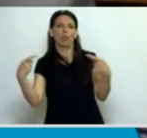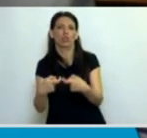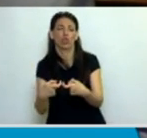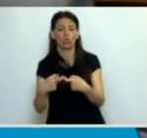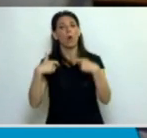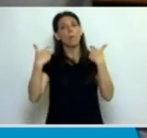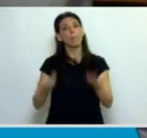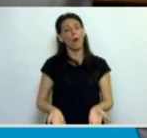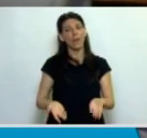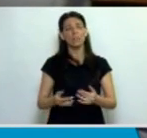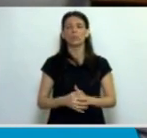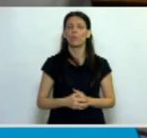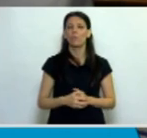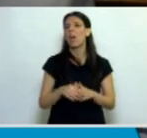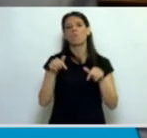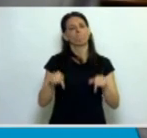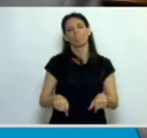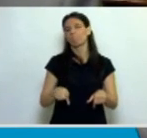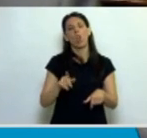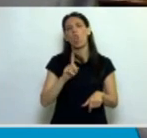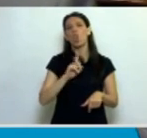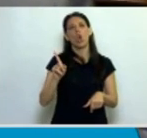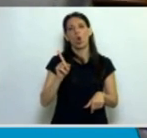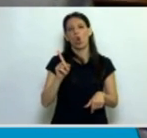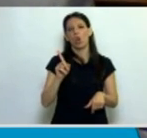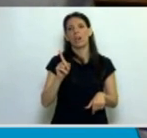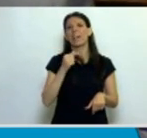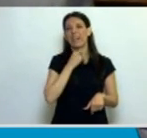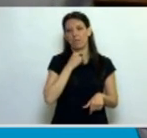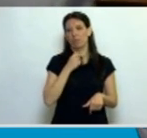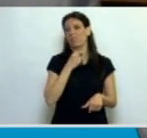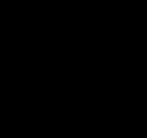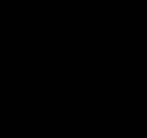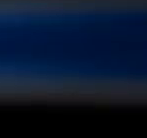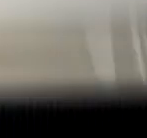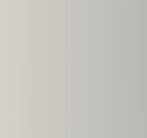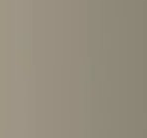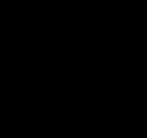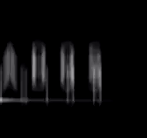eso, señora presidenta, nosotros no vamos a acompañar el proyecto del oficialismo. Muchas gracias.